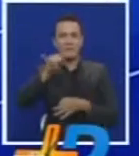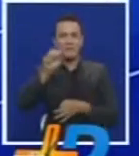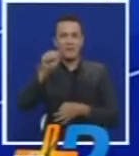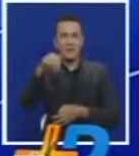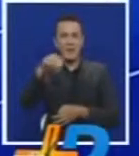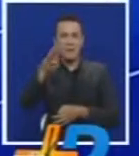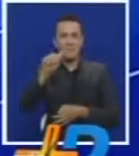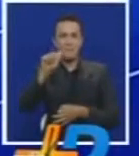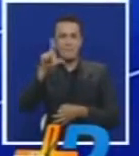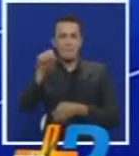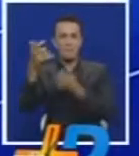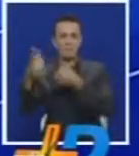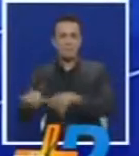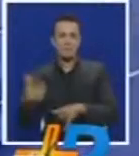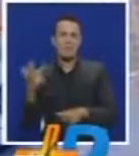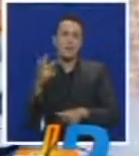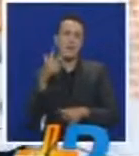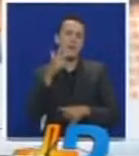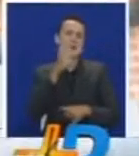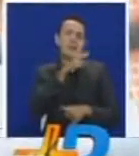en Jambaló.